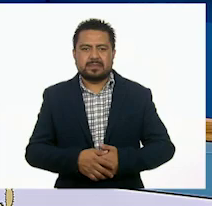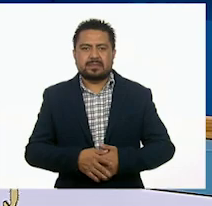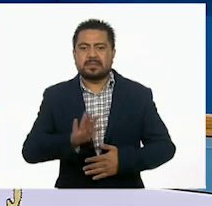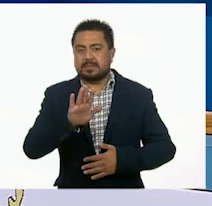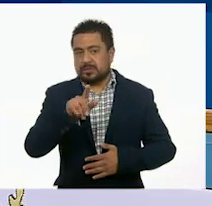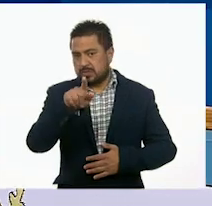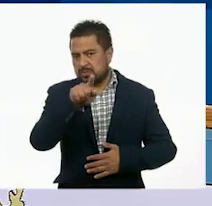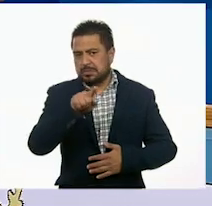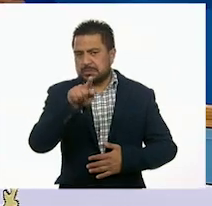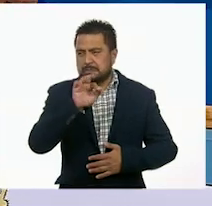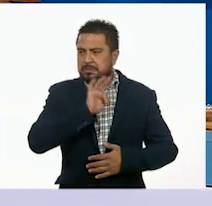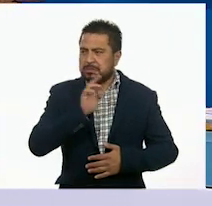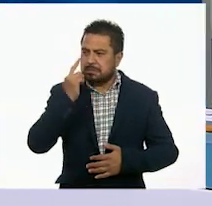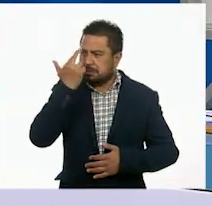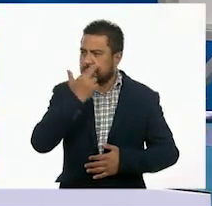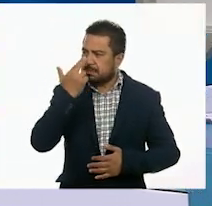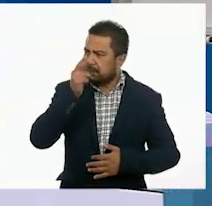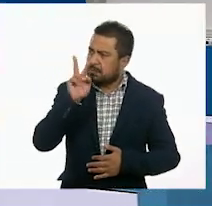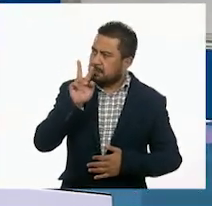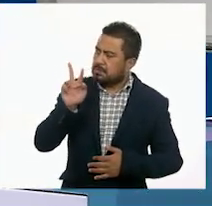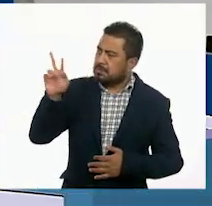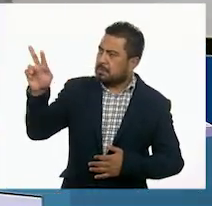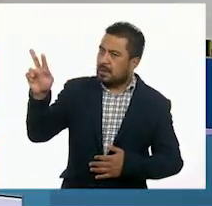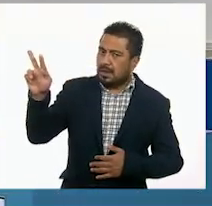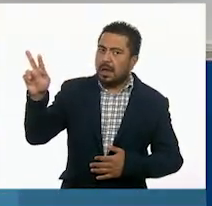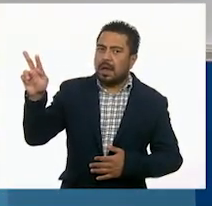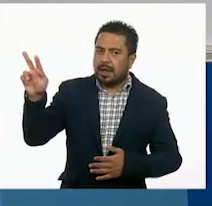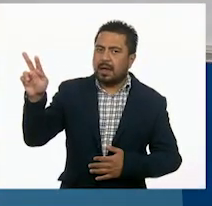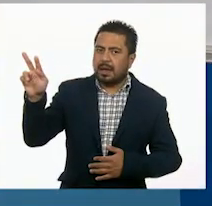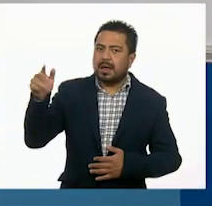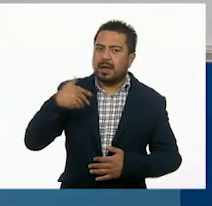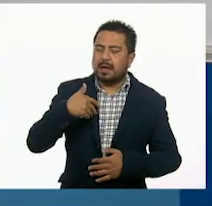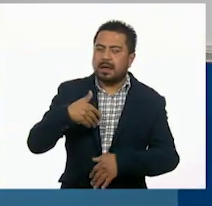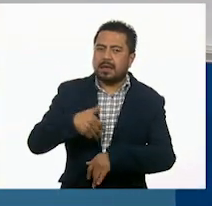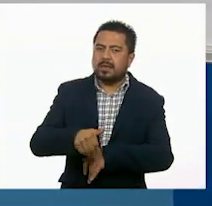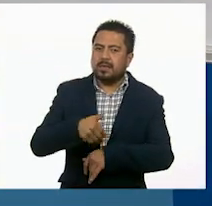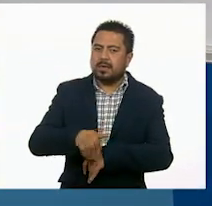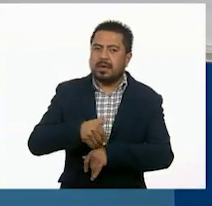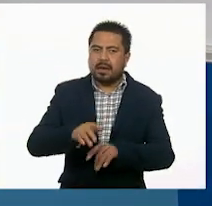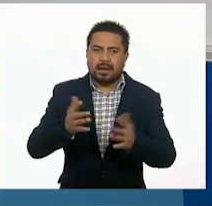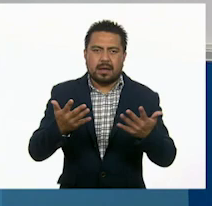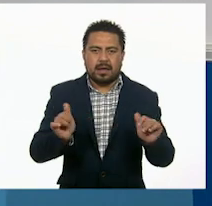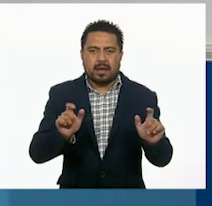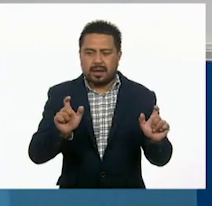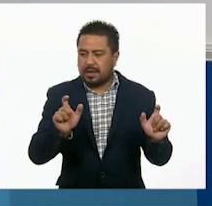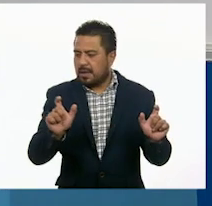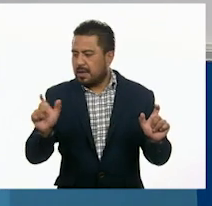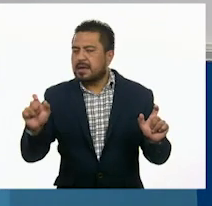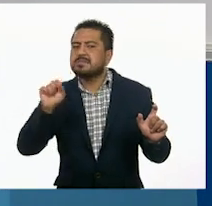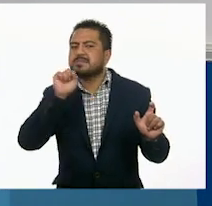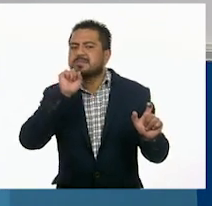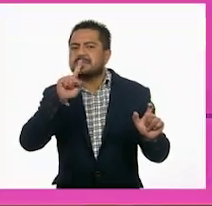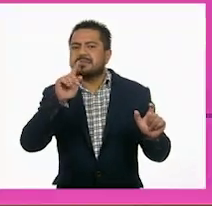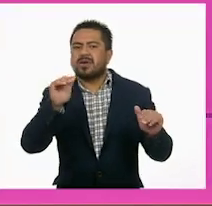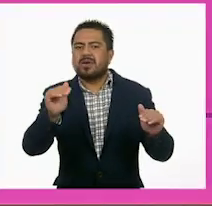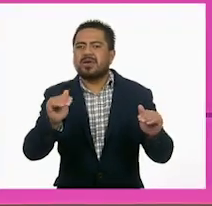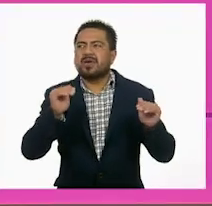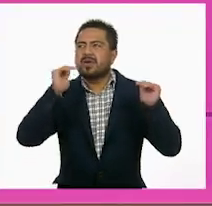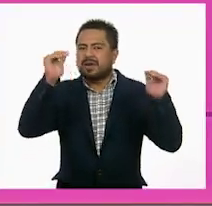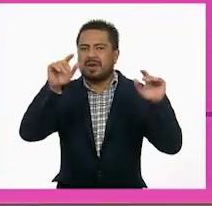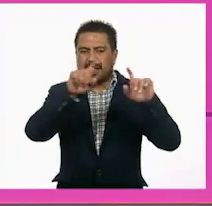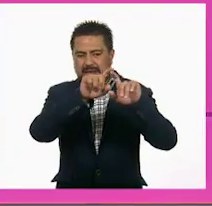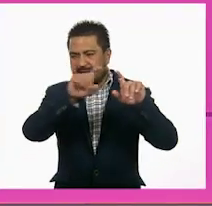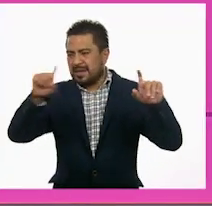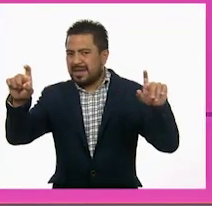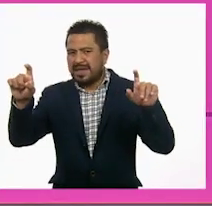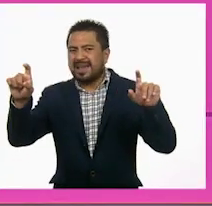Y si ustedes observan, ya tenemos los segmentos y utilizando la misma lógica que utilizamos